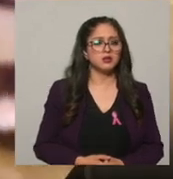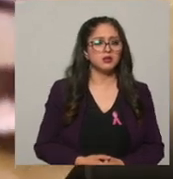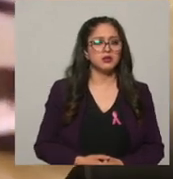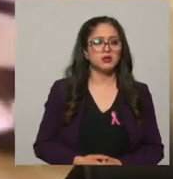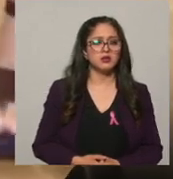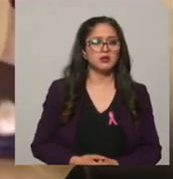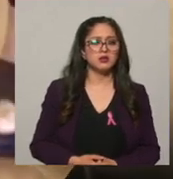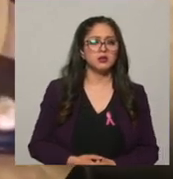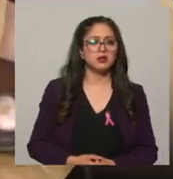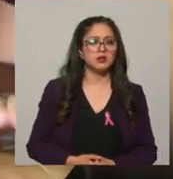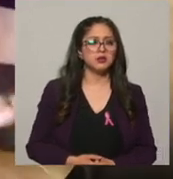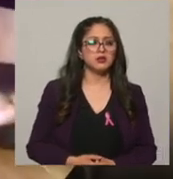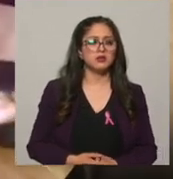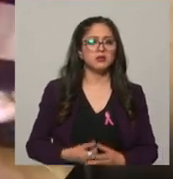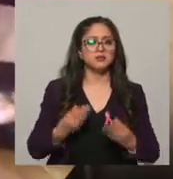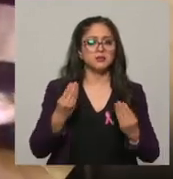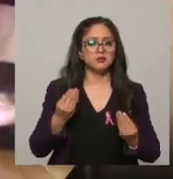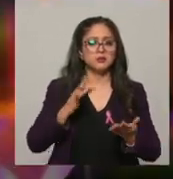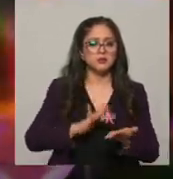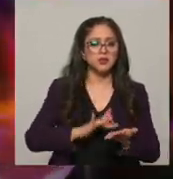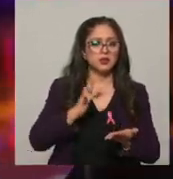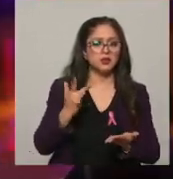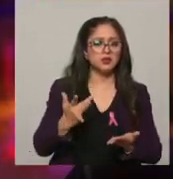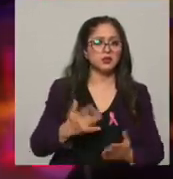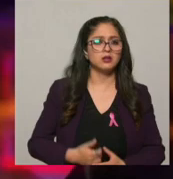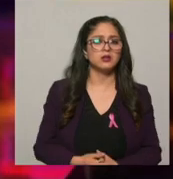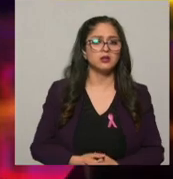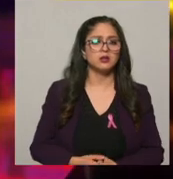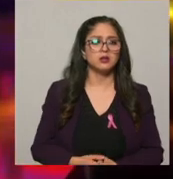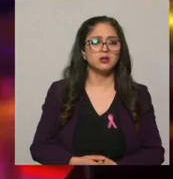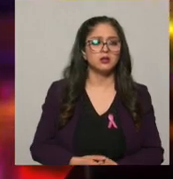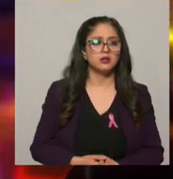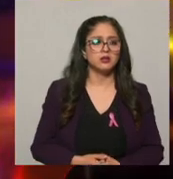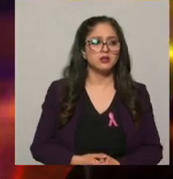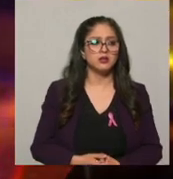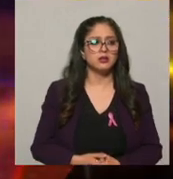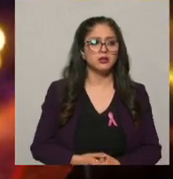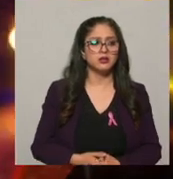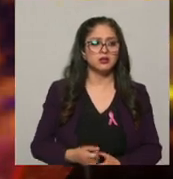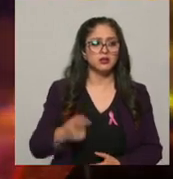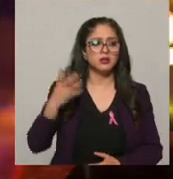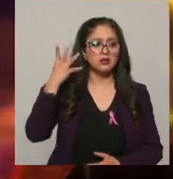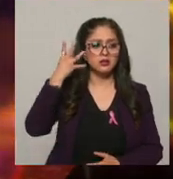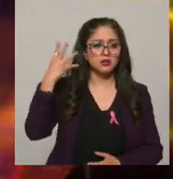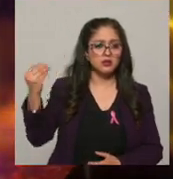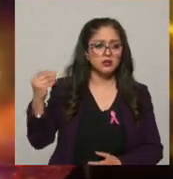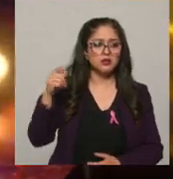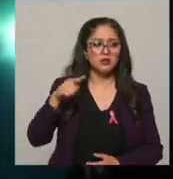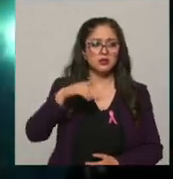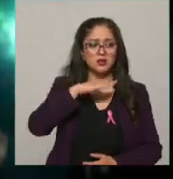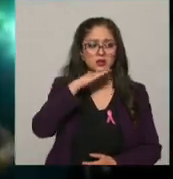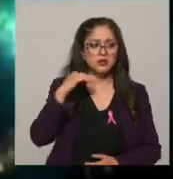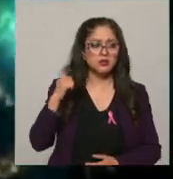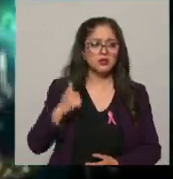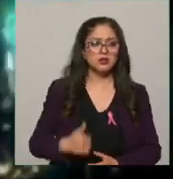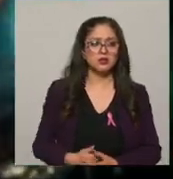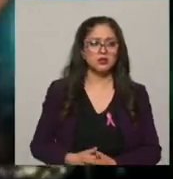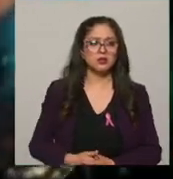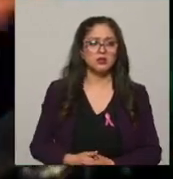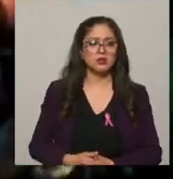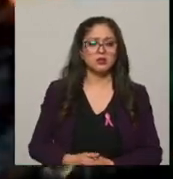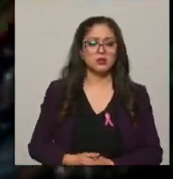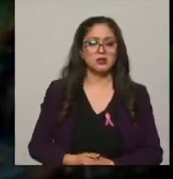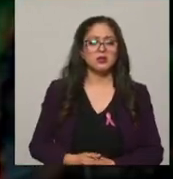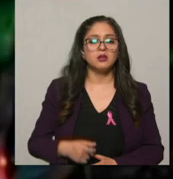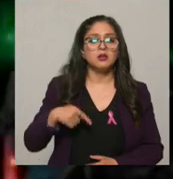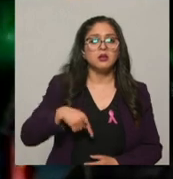Sí, Mariana, muchas gracias. Fíjate que aquí en Holanda y en Alemania hay mucho interés por ver qué es lo que está pasando en